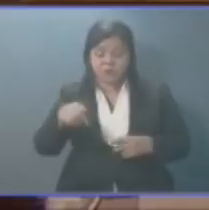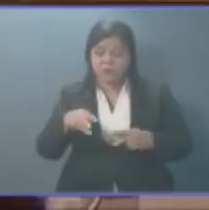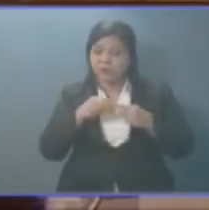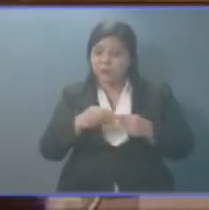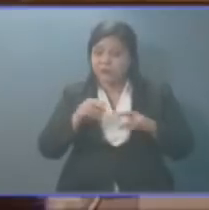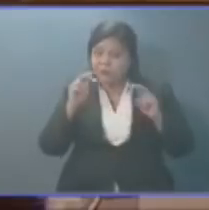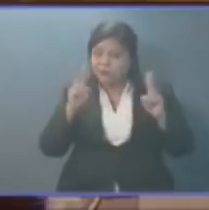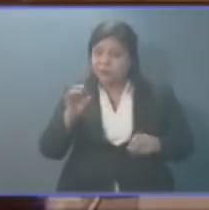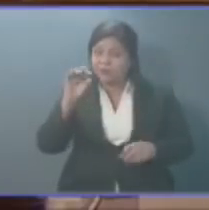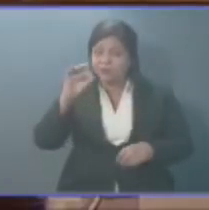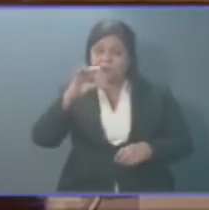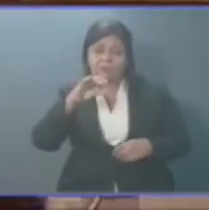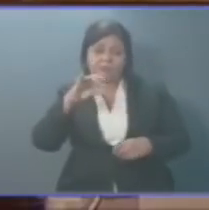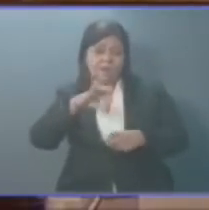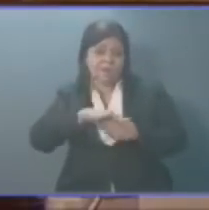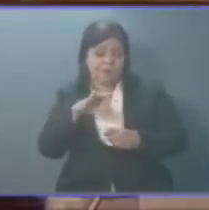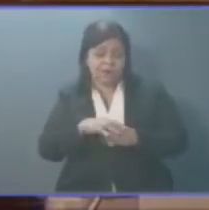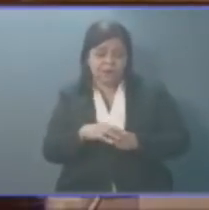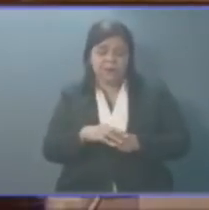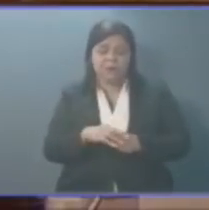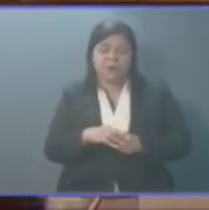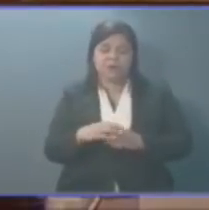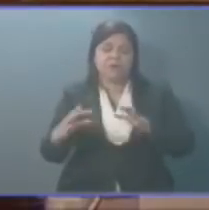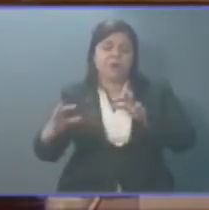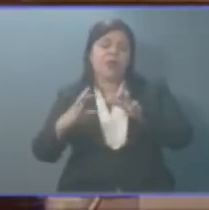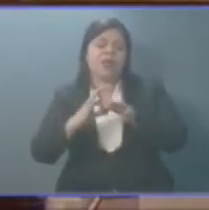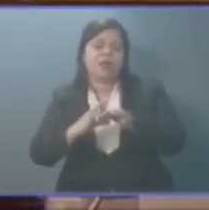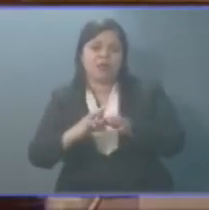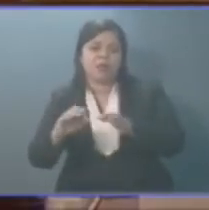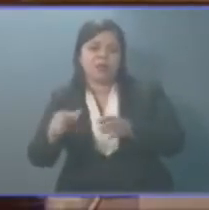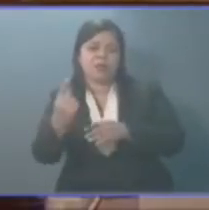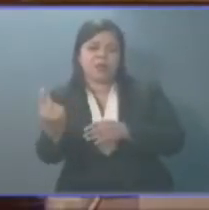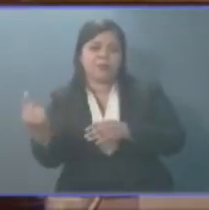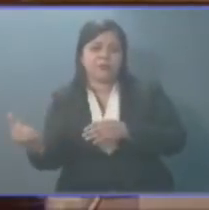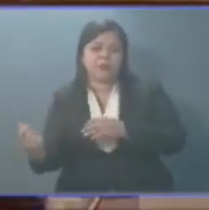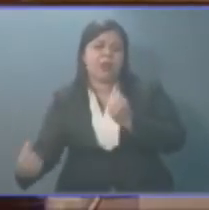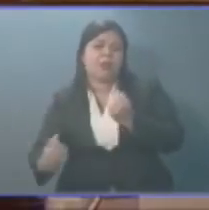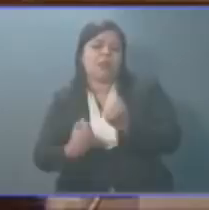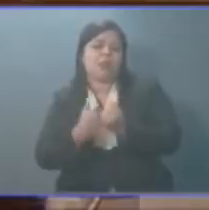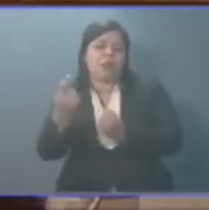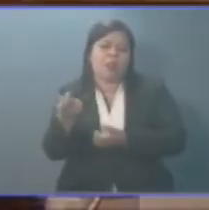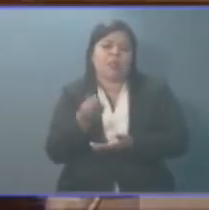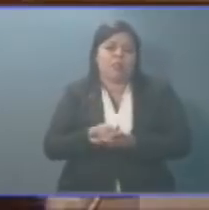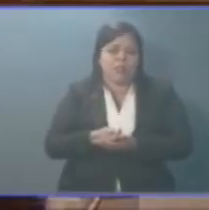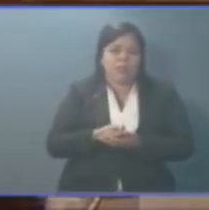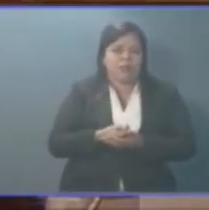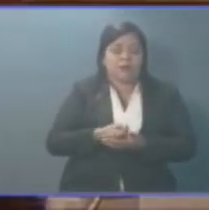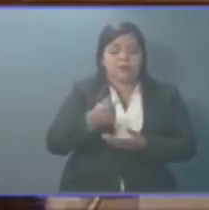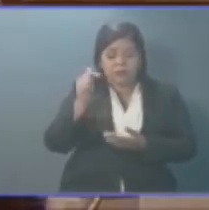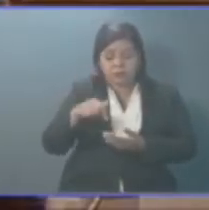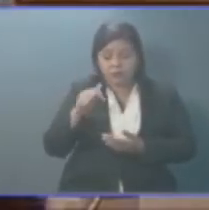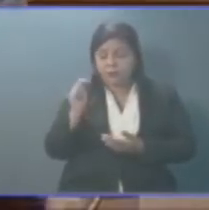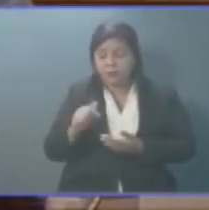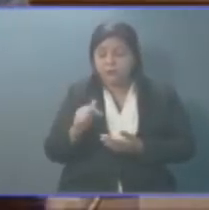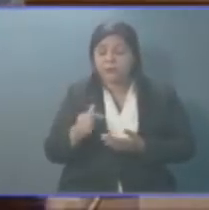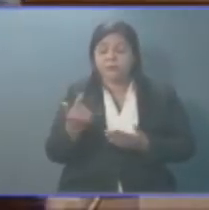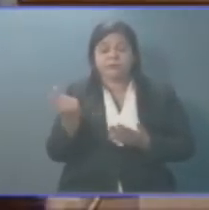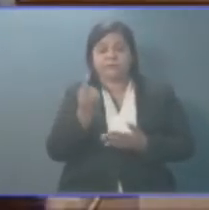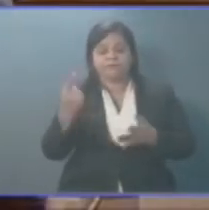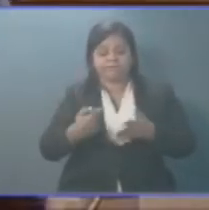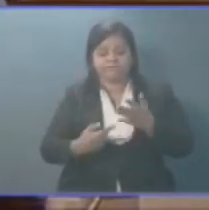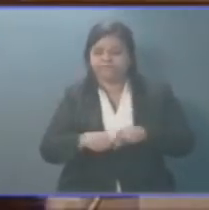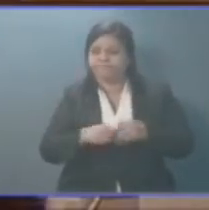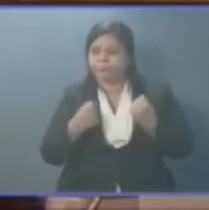tema electoral, dependen de estos infractores de la ley y que hoy por hoy son actos eminentemente delictivos y